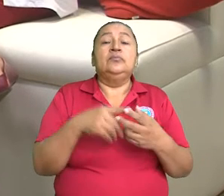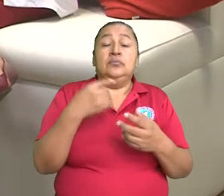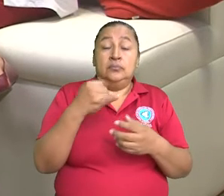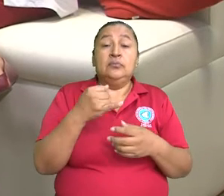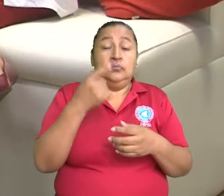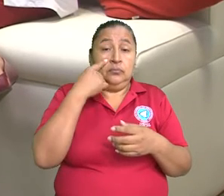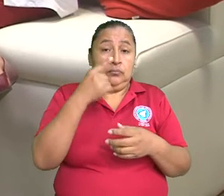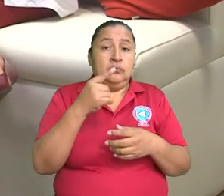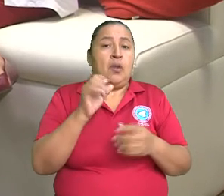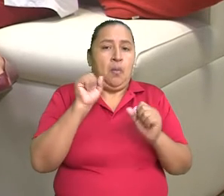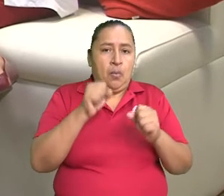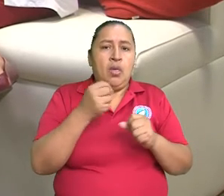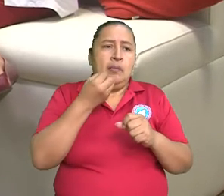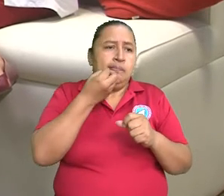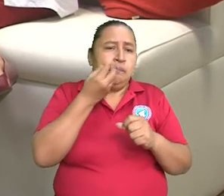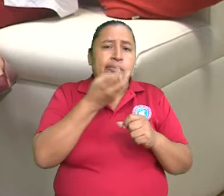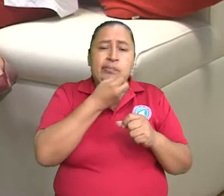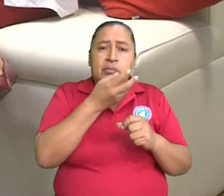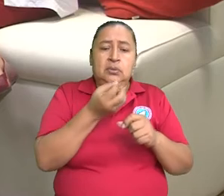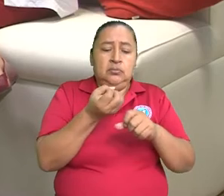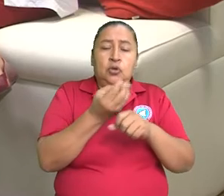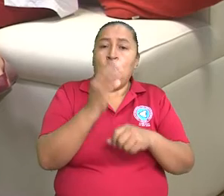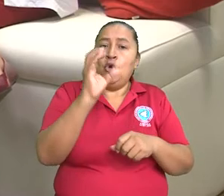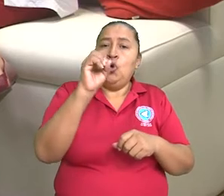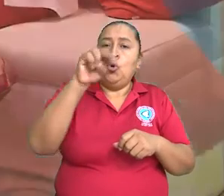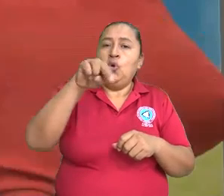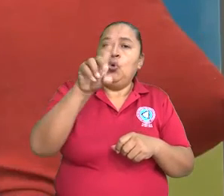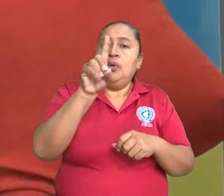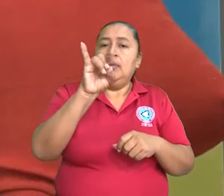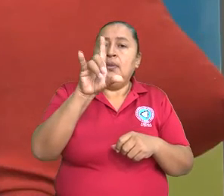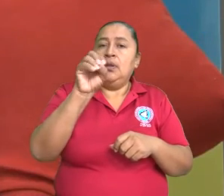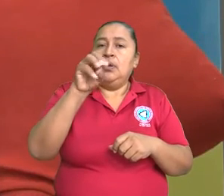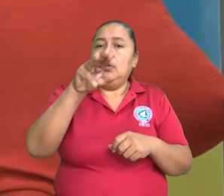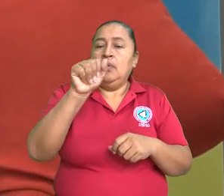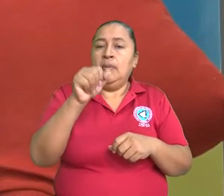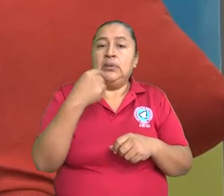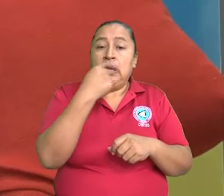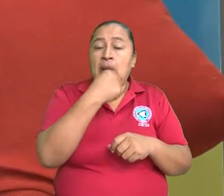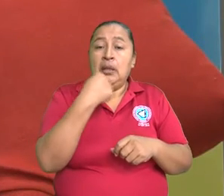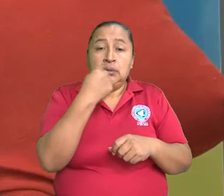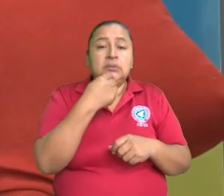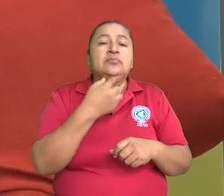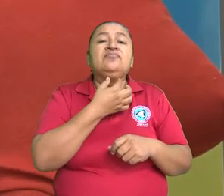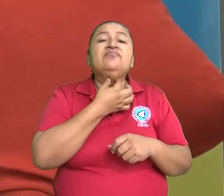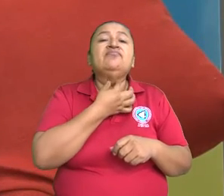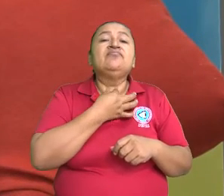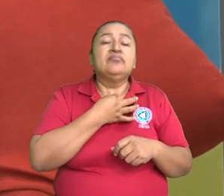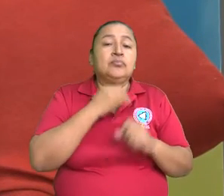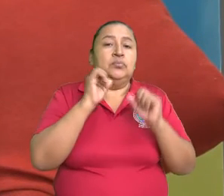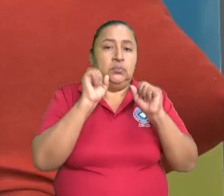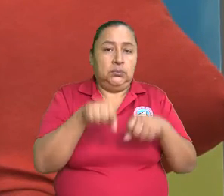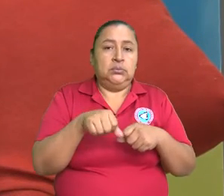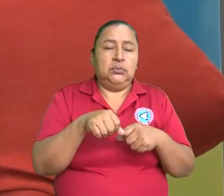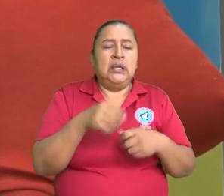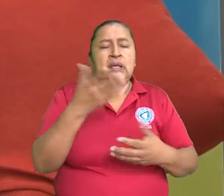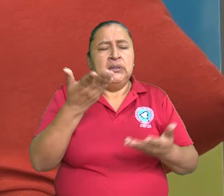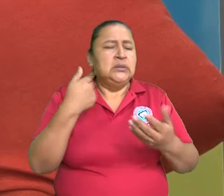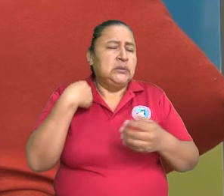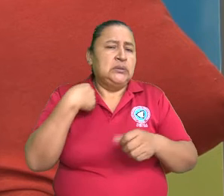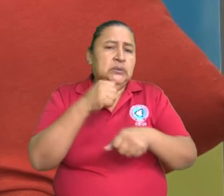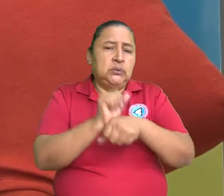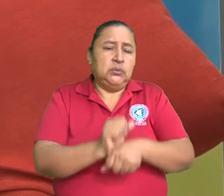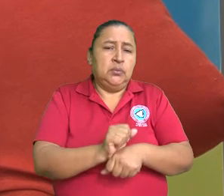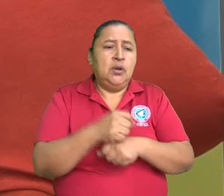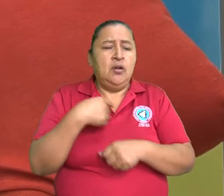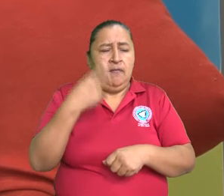te pueden salir verrugas, te pueden ser condilomas dentro de la boca, en la mucosa oral y en la garganta. Muy frecuentemente lo